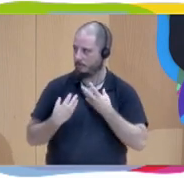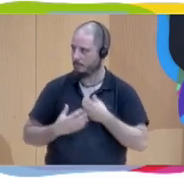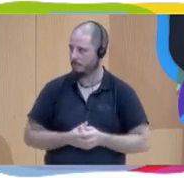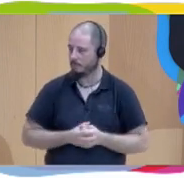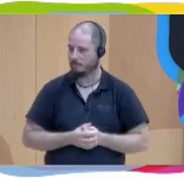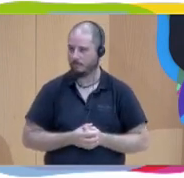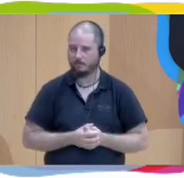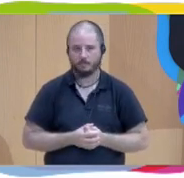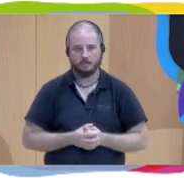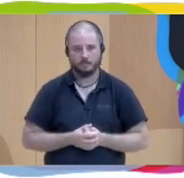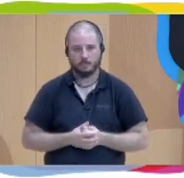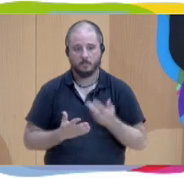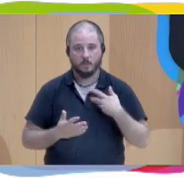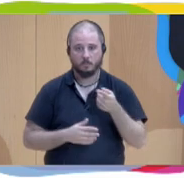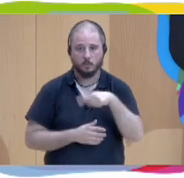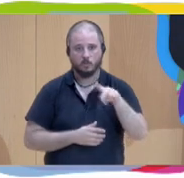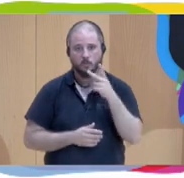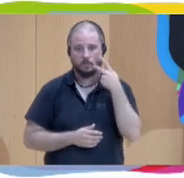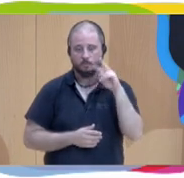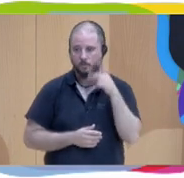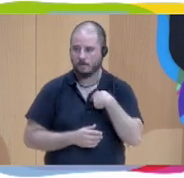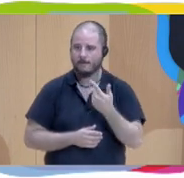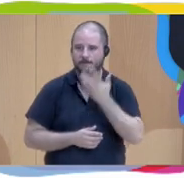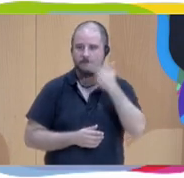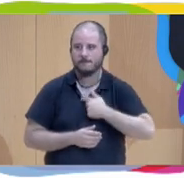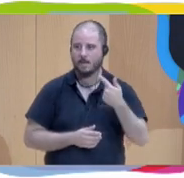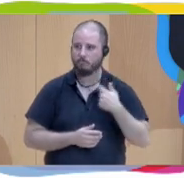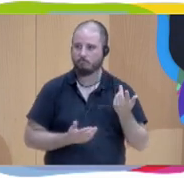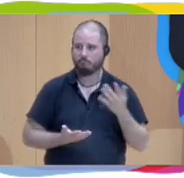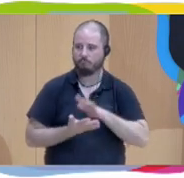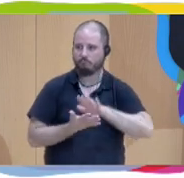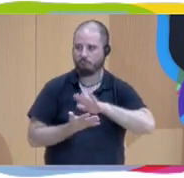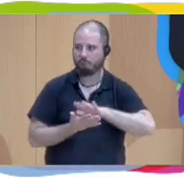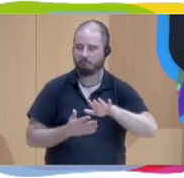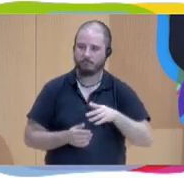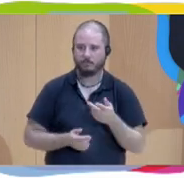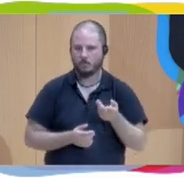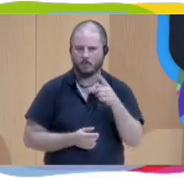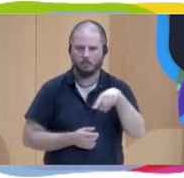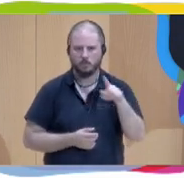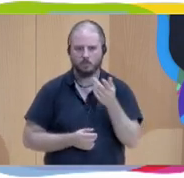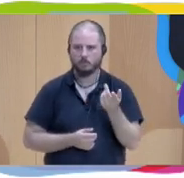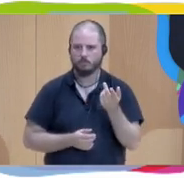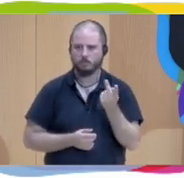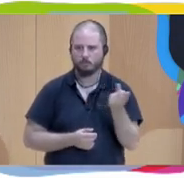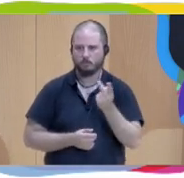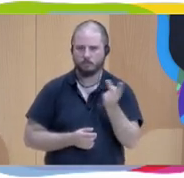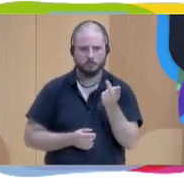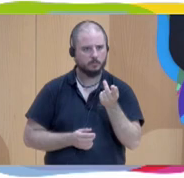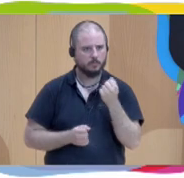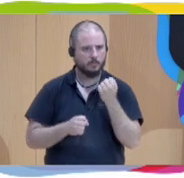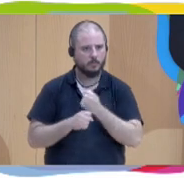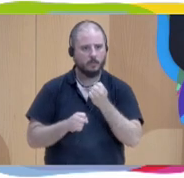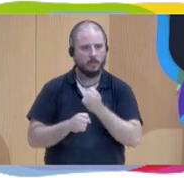Desde vuestra experiencia, a mí me gustaría, de forma distendida, cuál ha sido vuestra impresión del trabajo que se ha